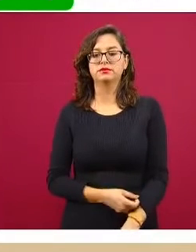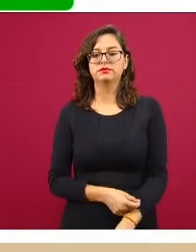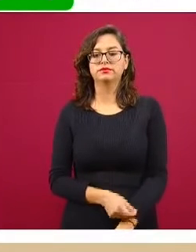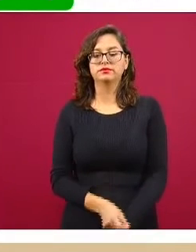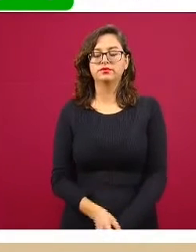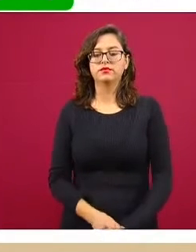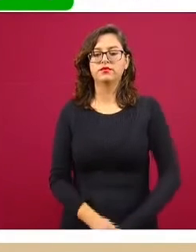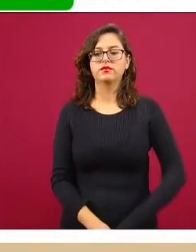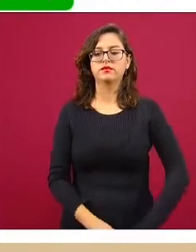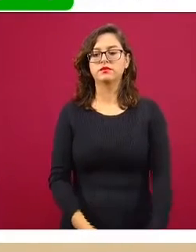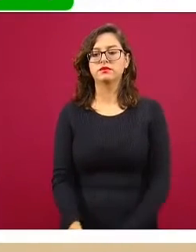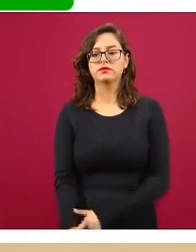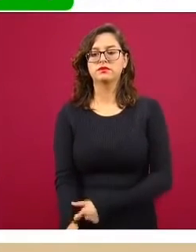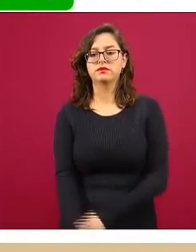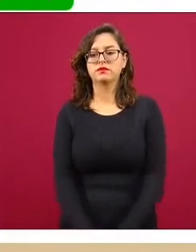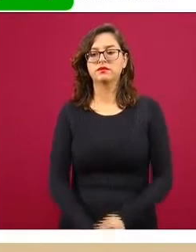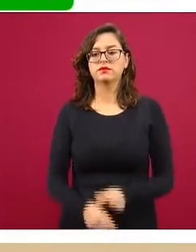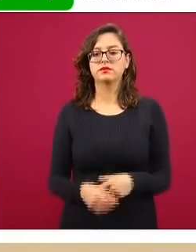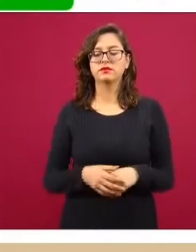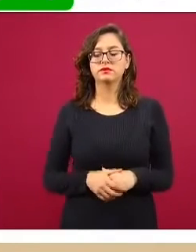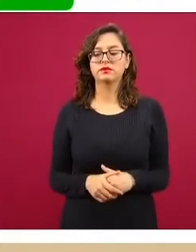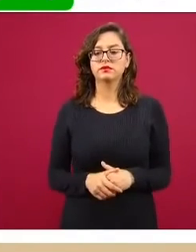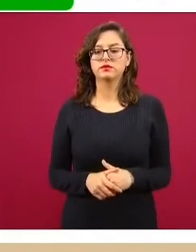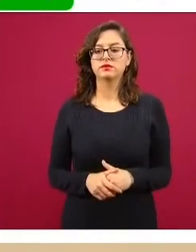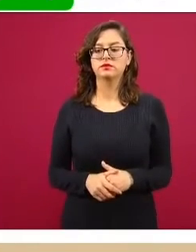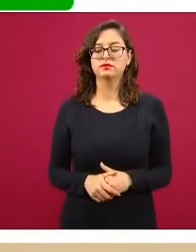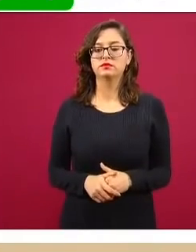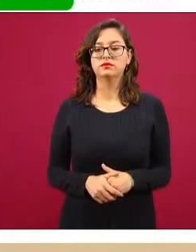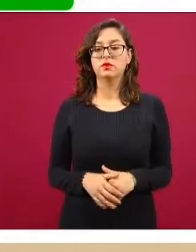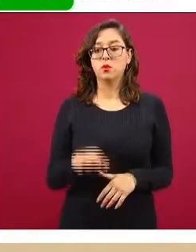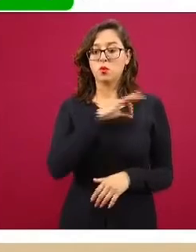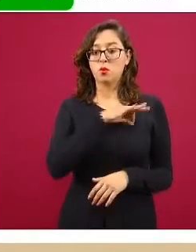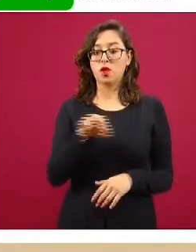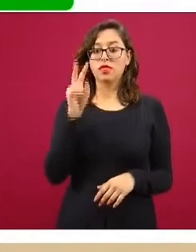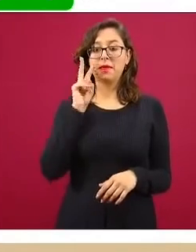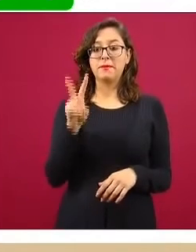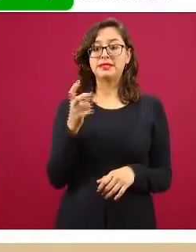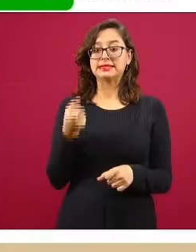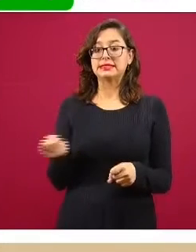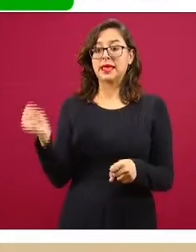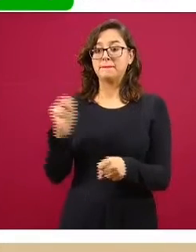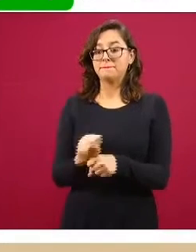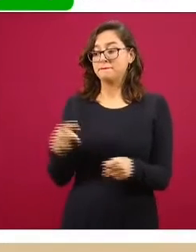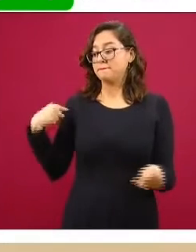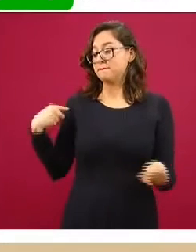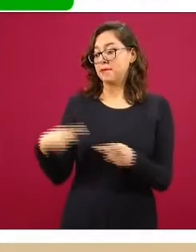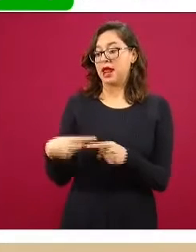Y como vemos en los cambios de la última semana, vemos que